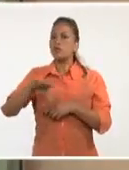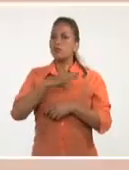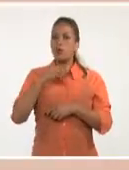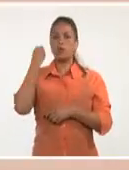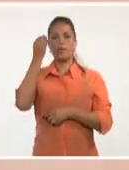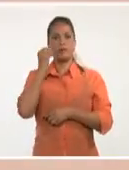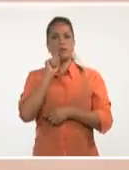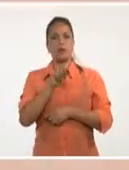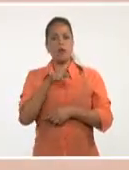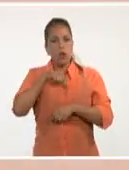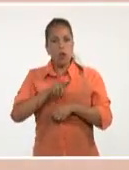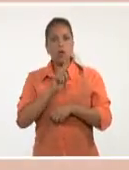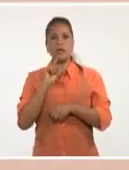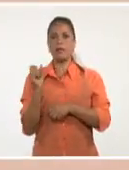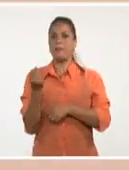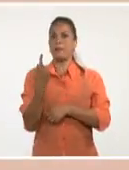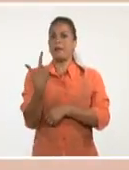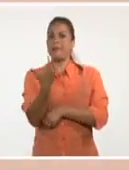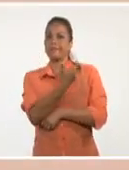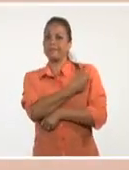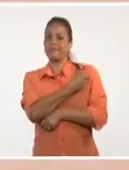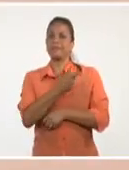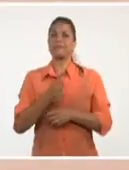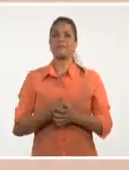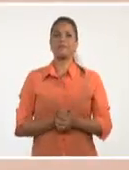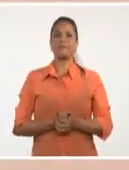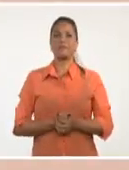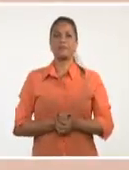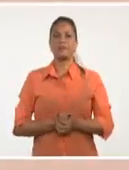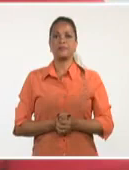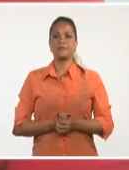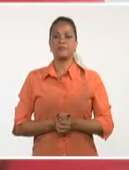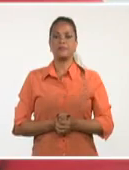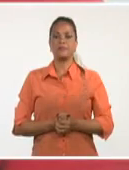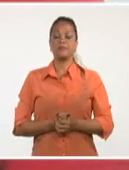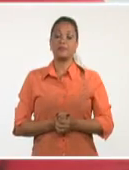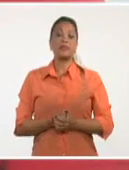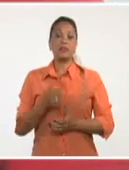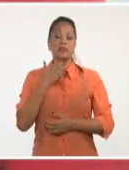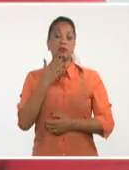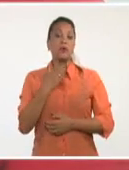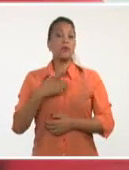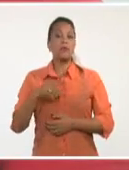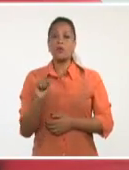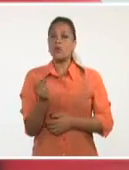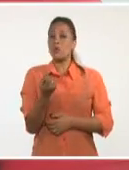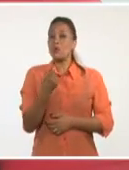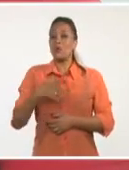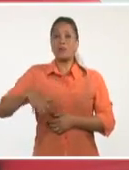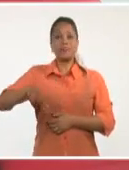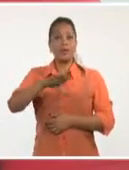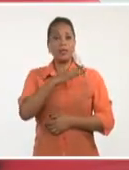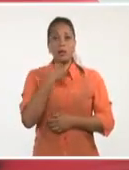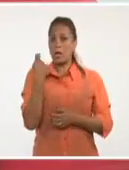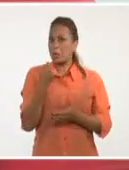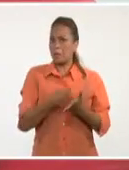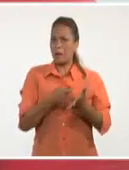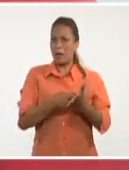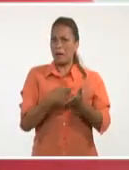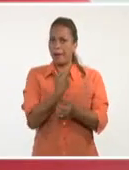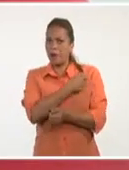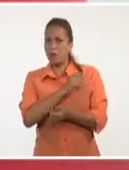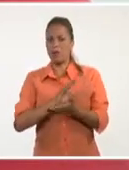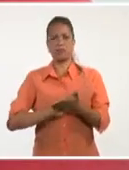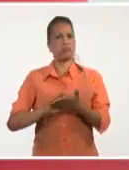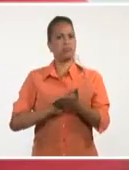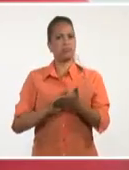hoy es beneficiada con el candidato. Esto es único. Para todo el mundo esto es único, por aquí todo es gratuito, aquí no hay que pagar nada como